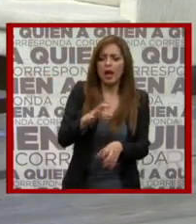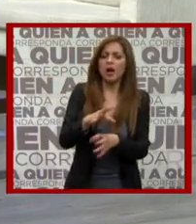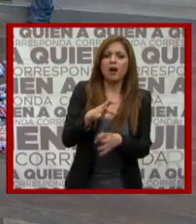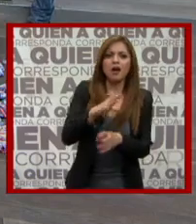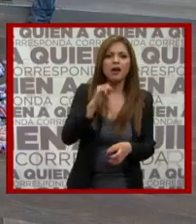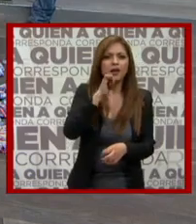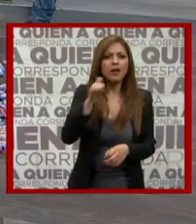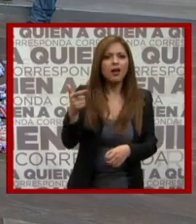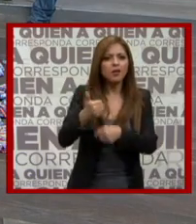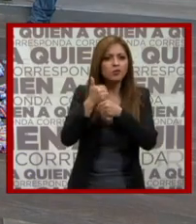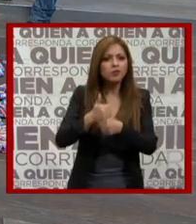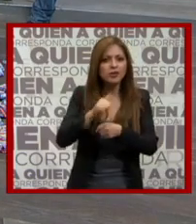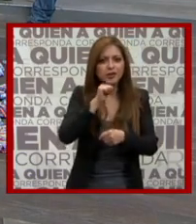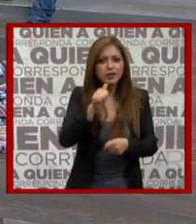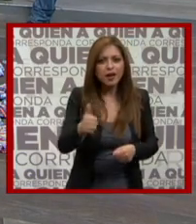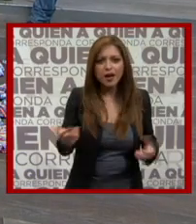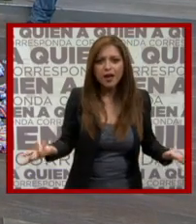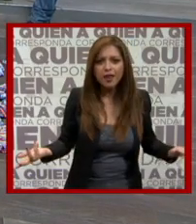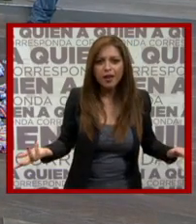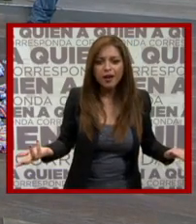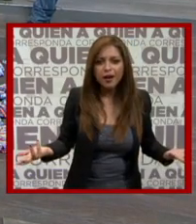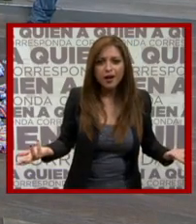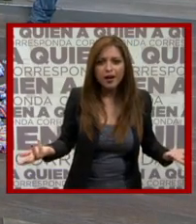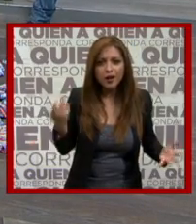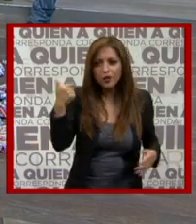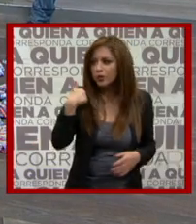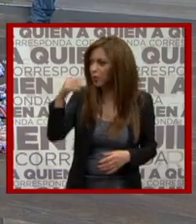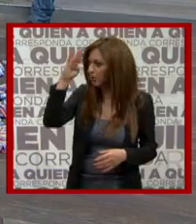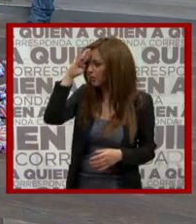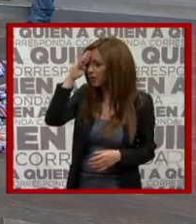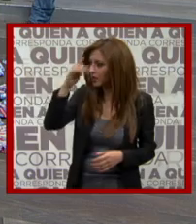ponen cara de sufrimiento. O sea, lo que quiere decir que